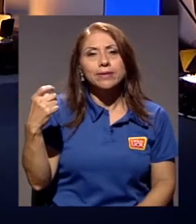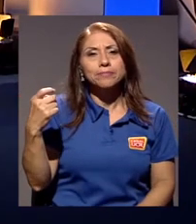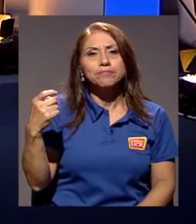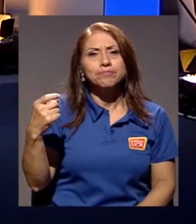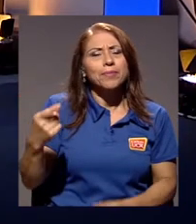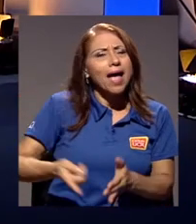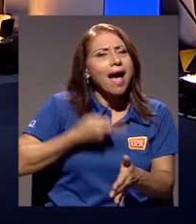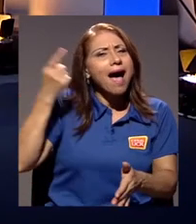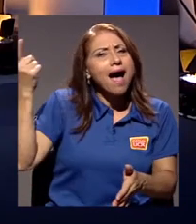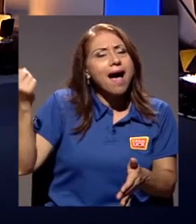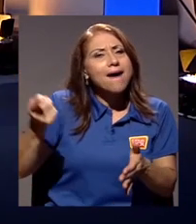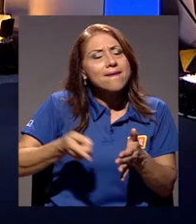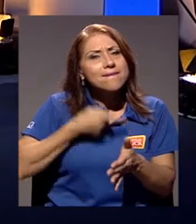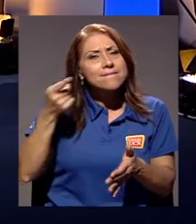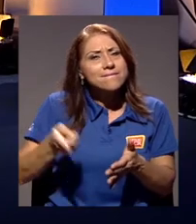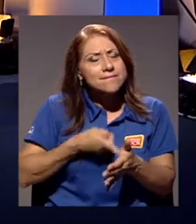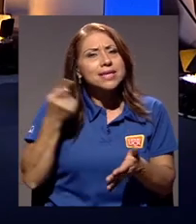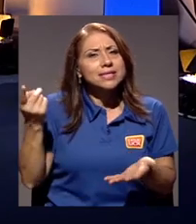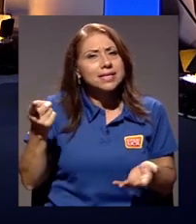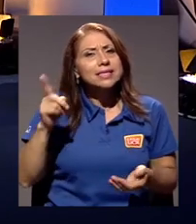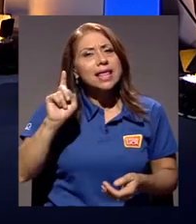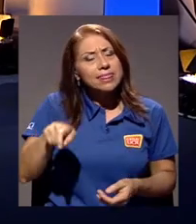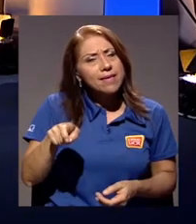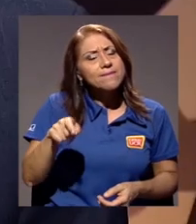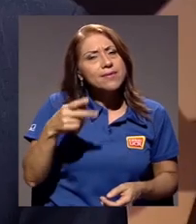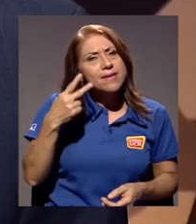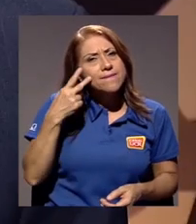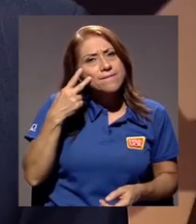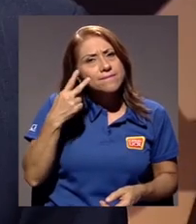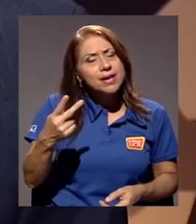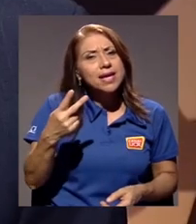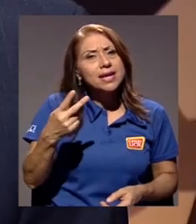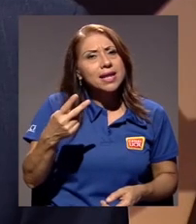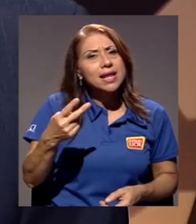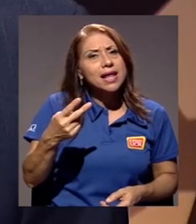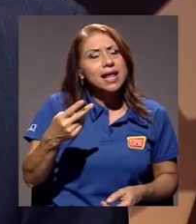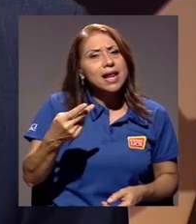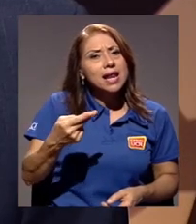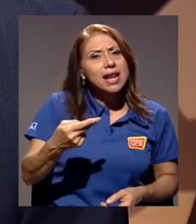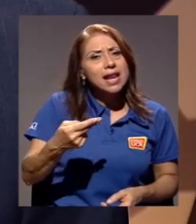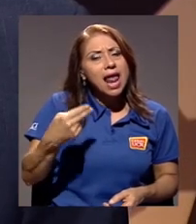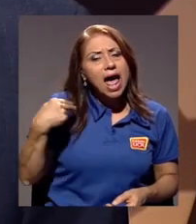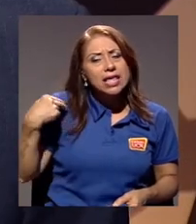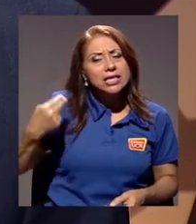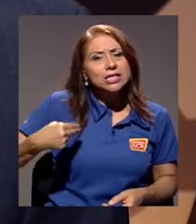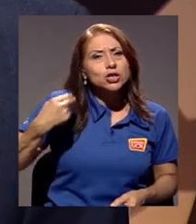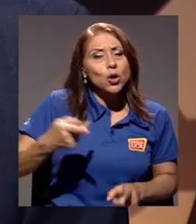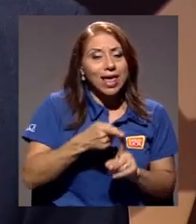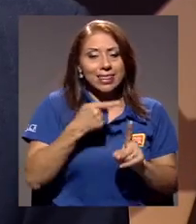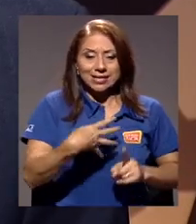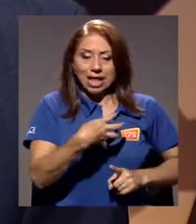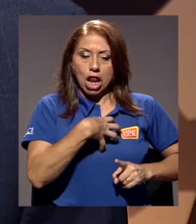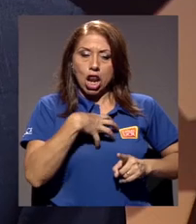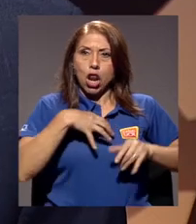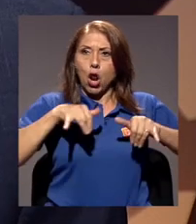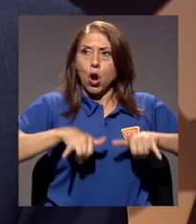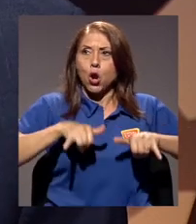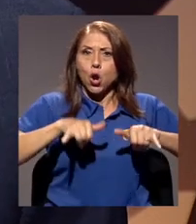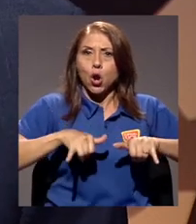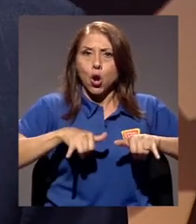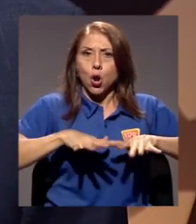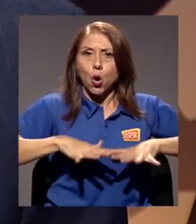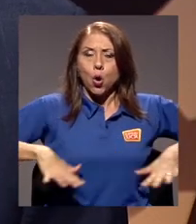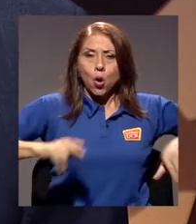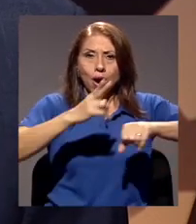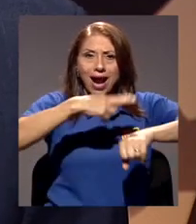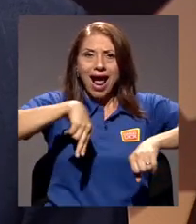a veces se ve hay que ver la historia desde lo local lo regional